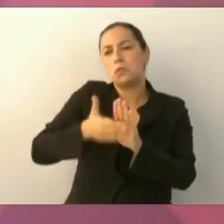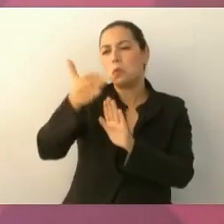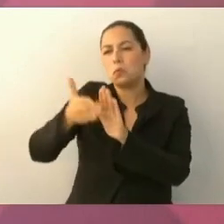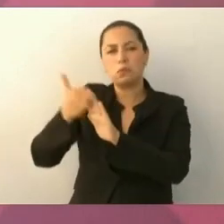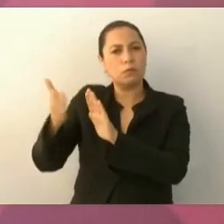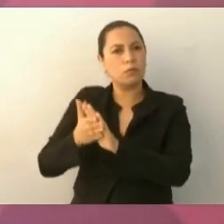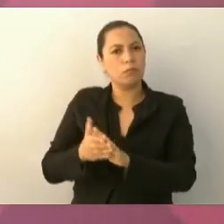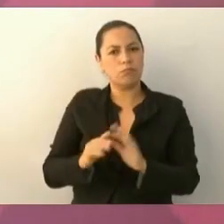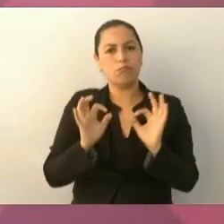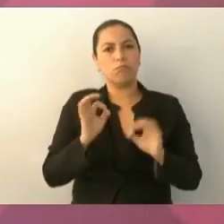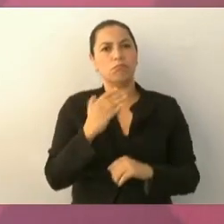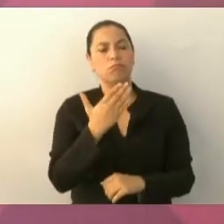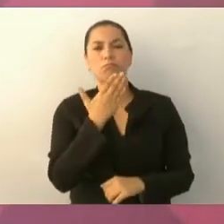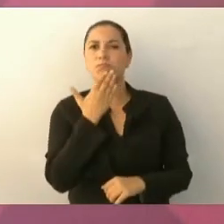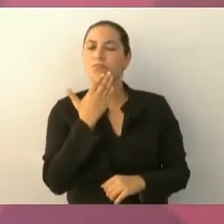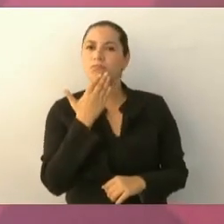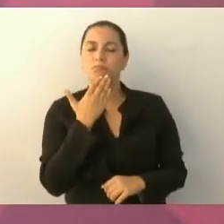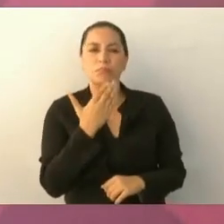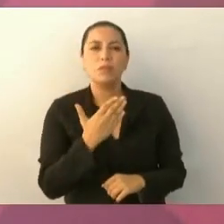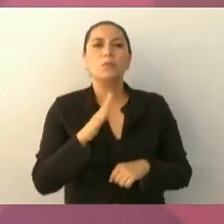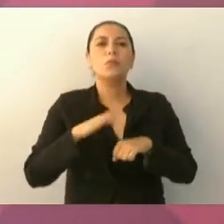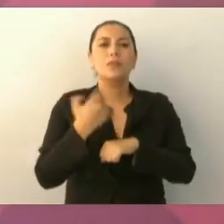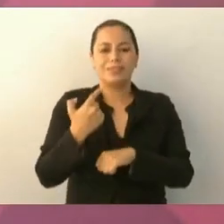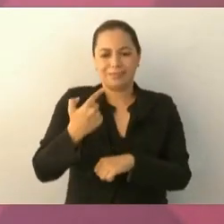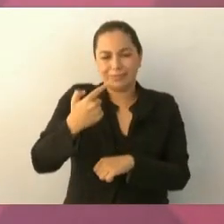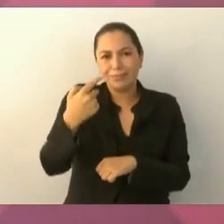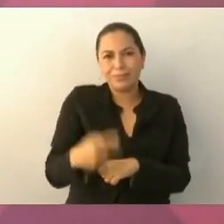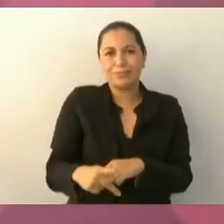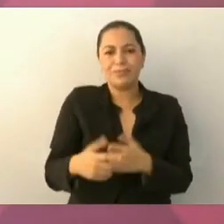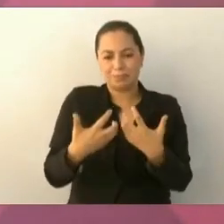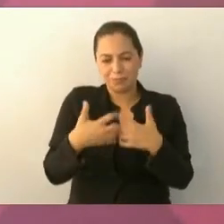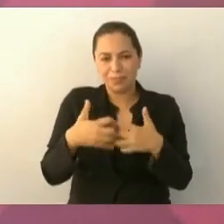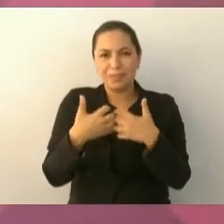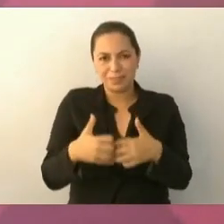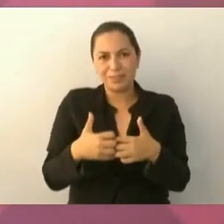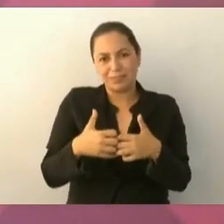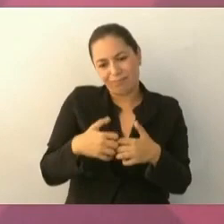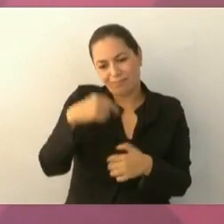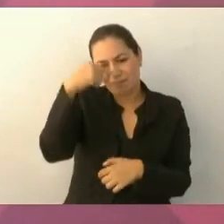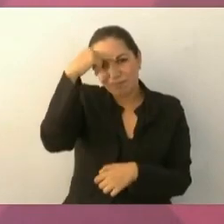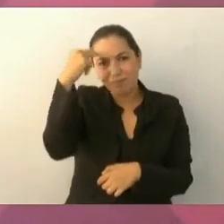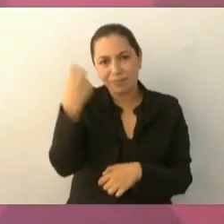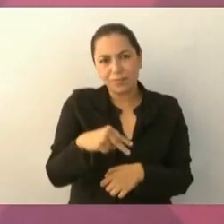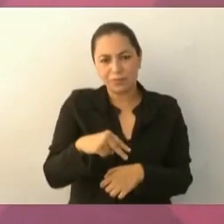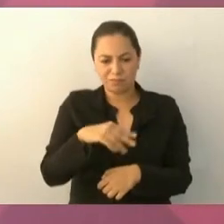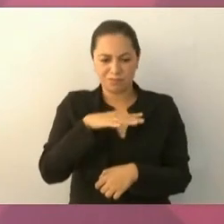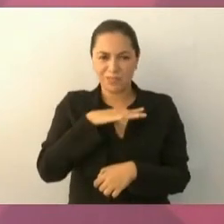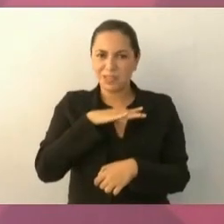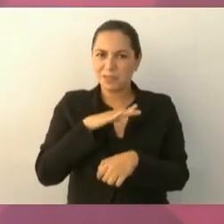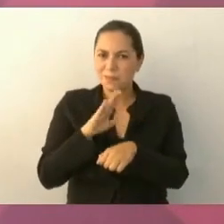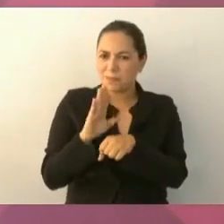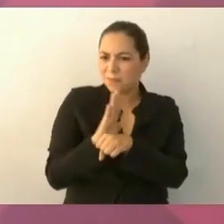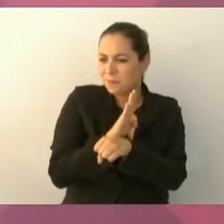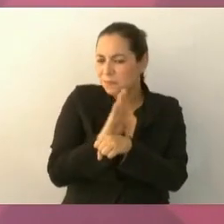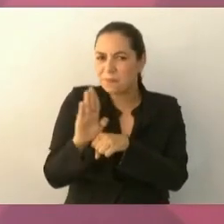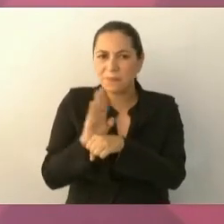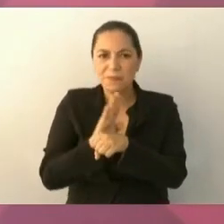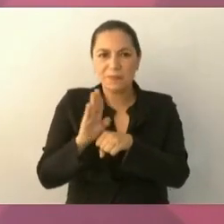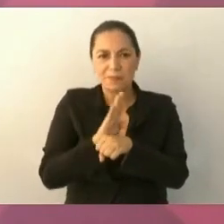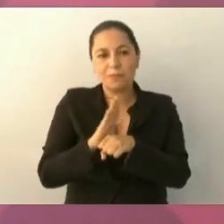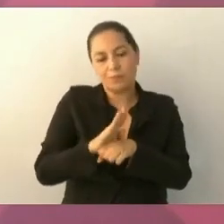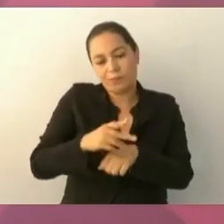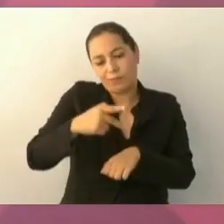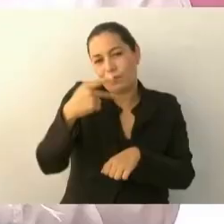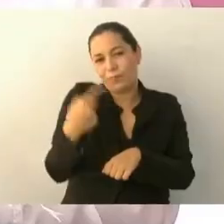son empresas de México que benefician a nuestro